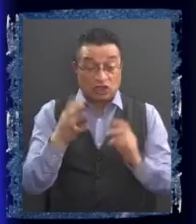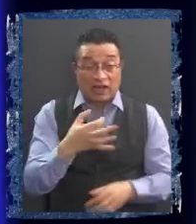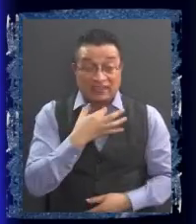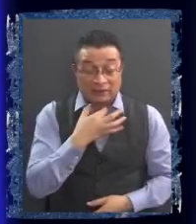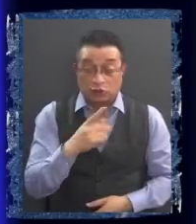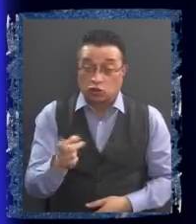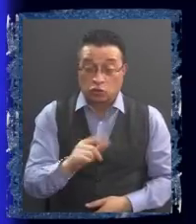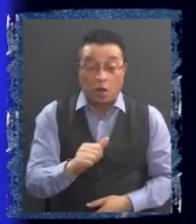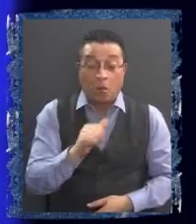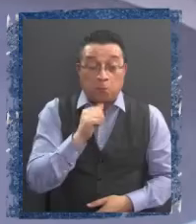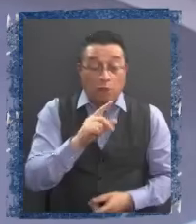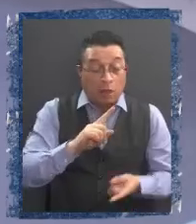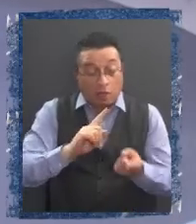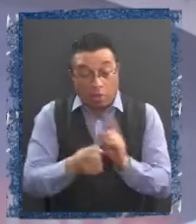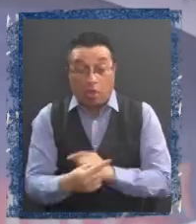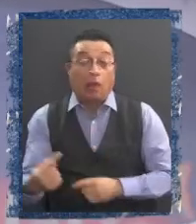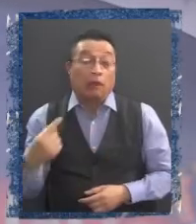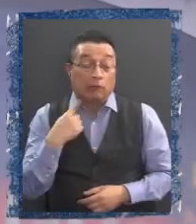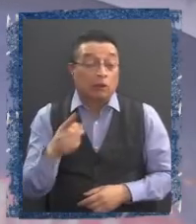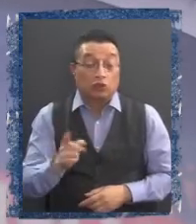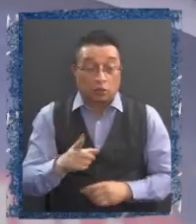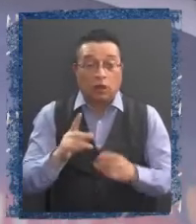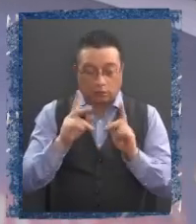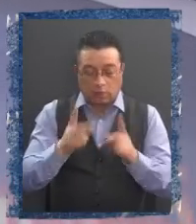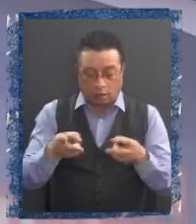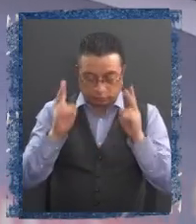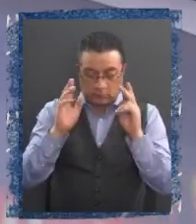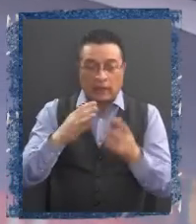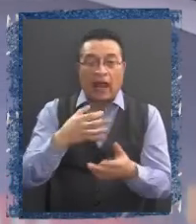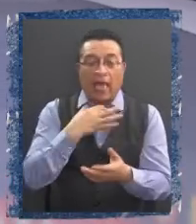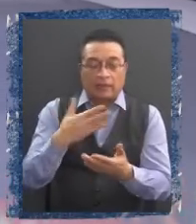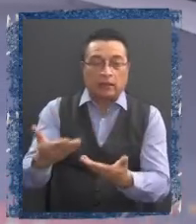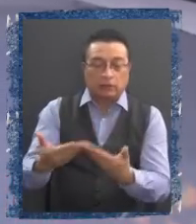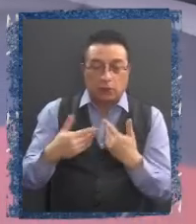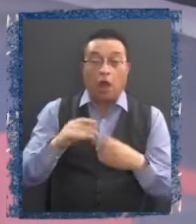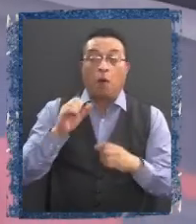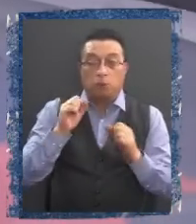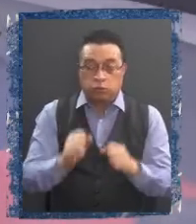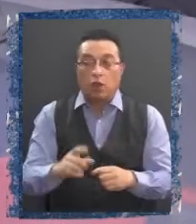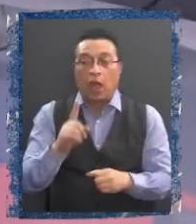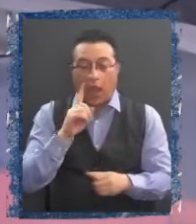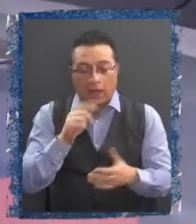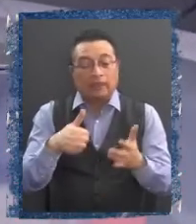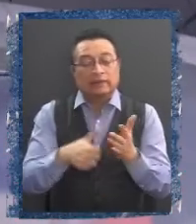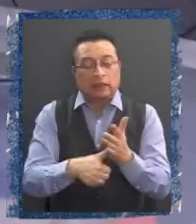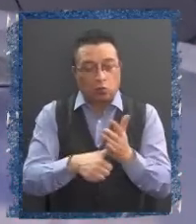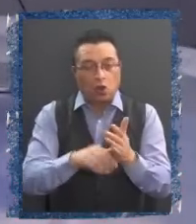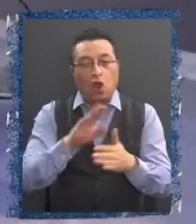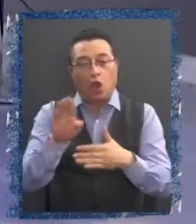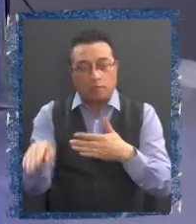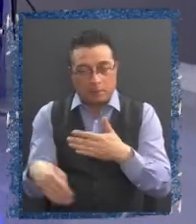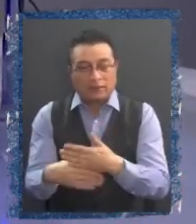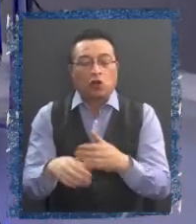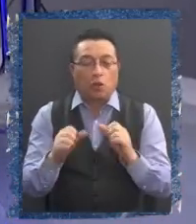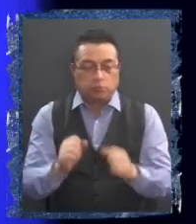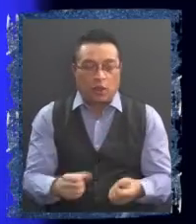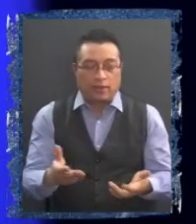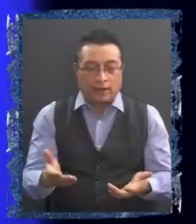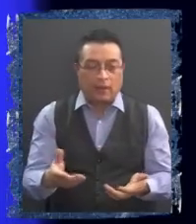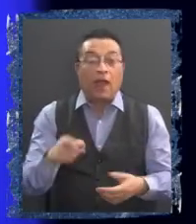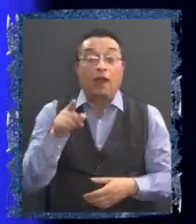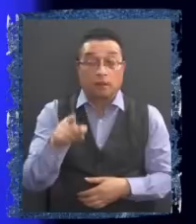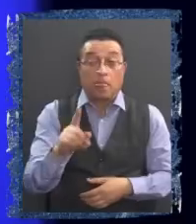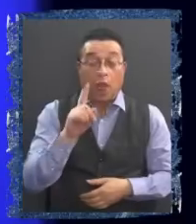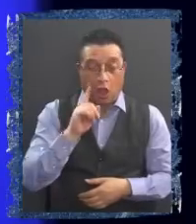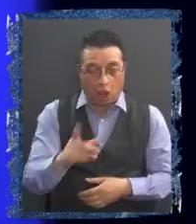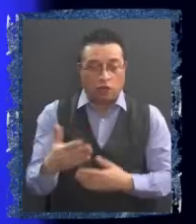en la pobreza porque nos tendrían que hacer el tratamiento, ¿no? Por eso podrían existir seguros complementarios. Entonces, ¿para qué vas a tener el seguro? Por eso me refiero, que si ya estás protegida